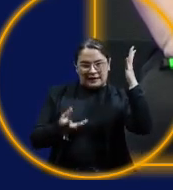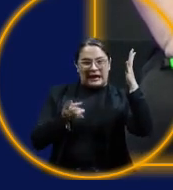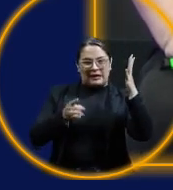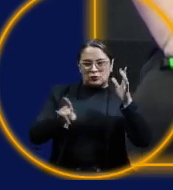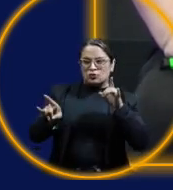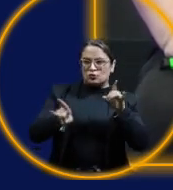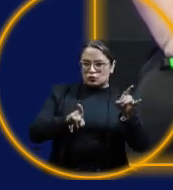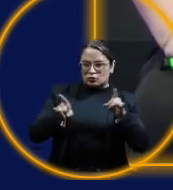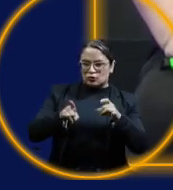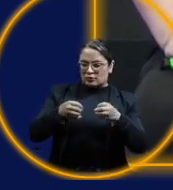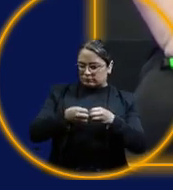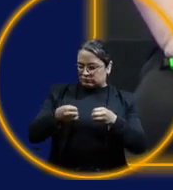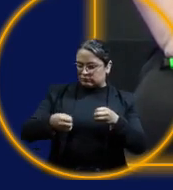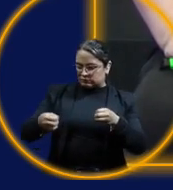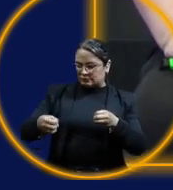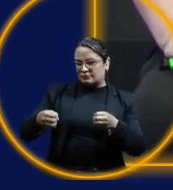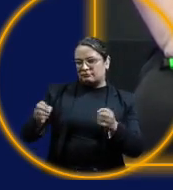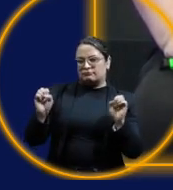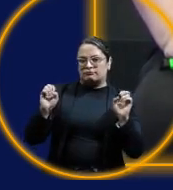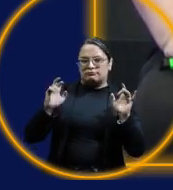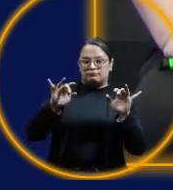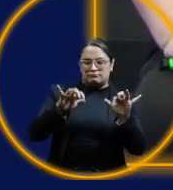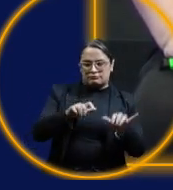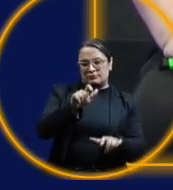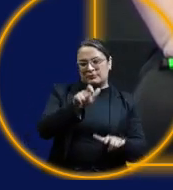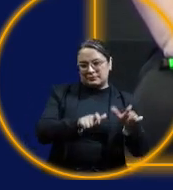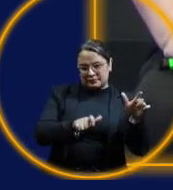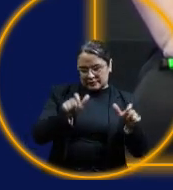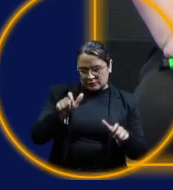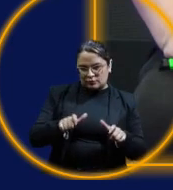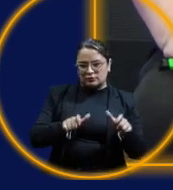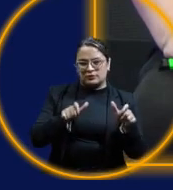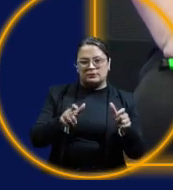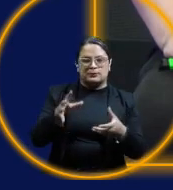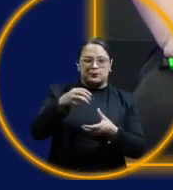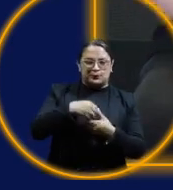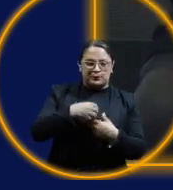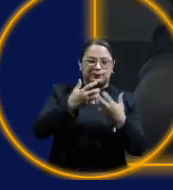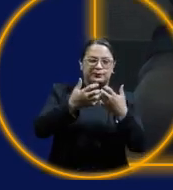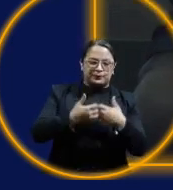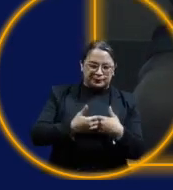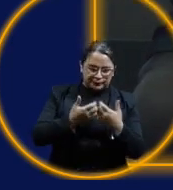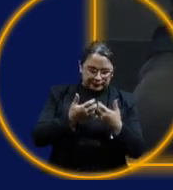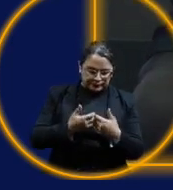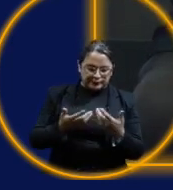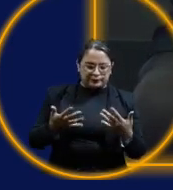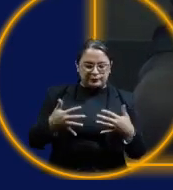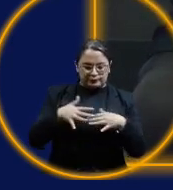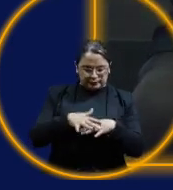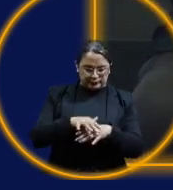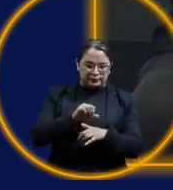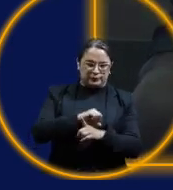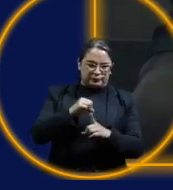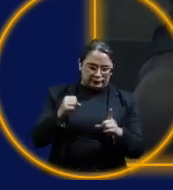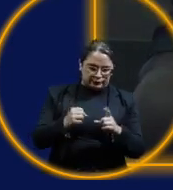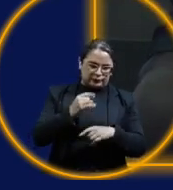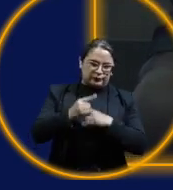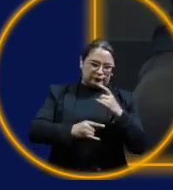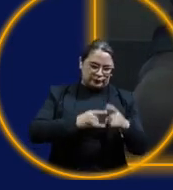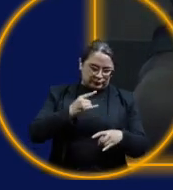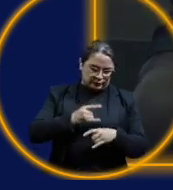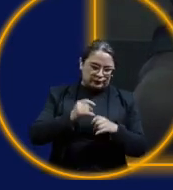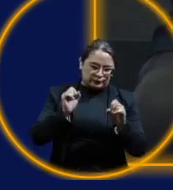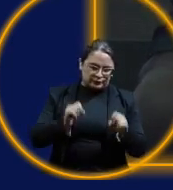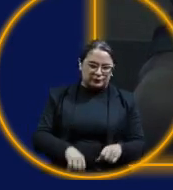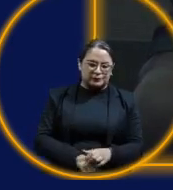otro planeta de audiencia y uno empieza a a estar en la fábrica en el tejido social del universo trayendo otros planetas